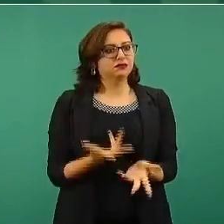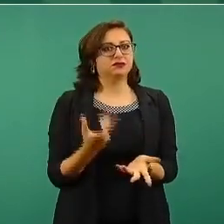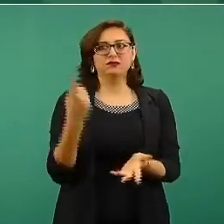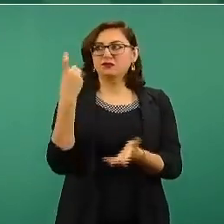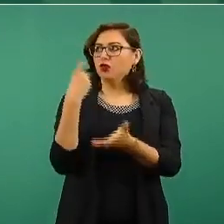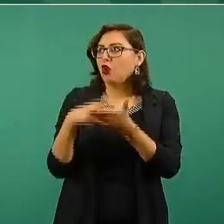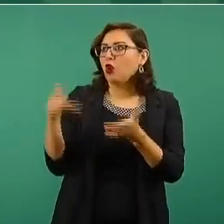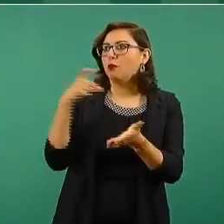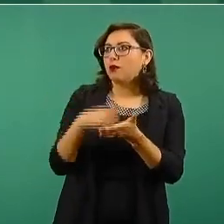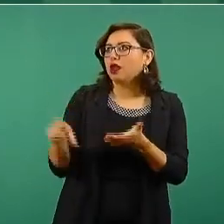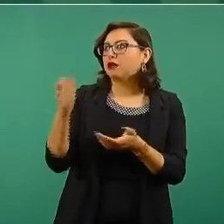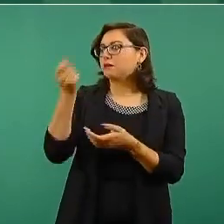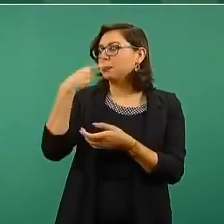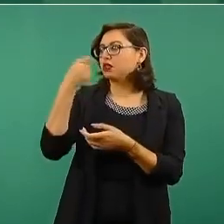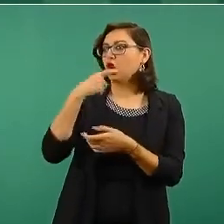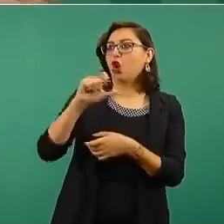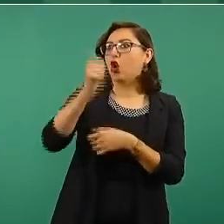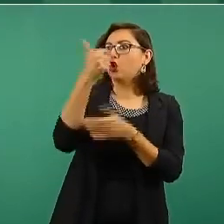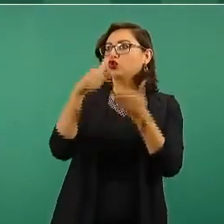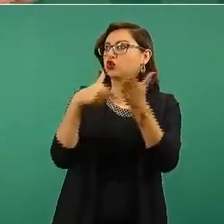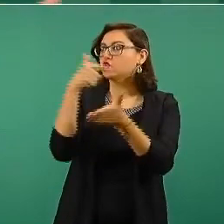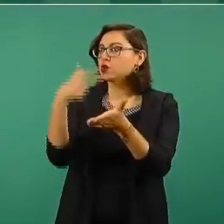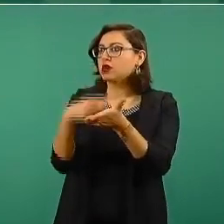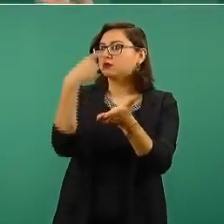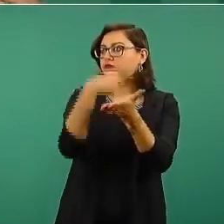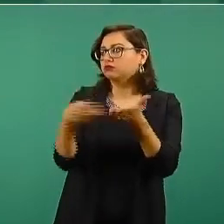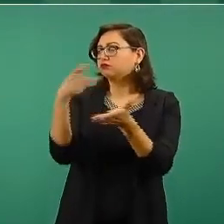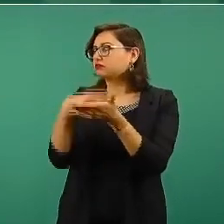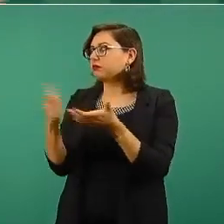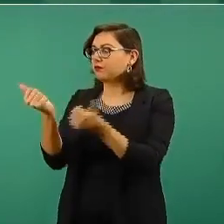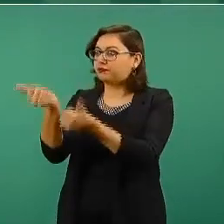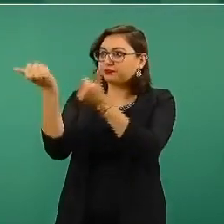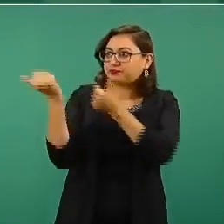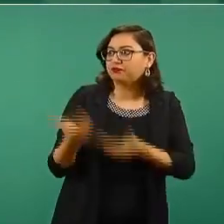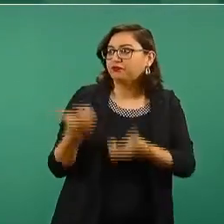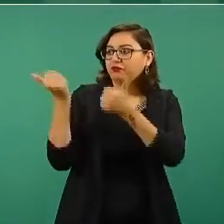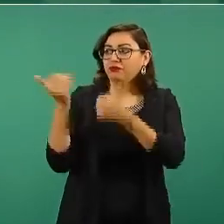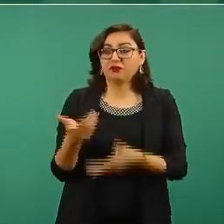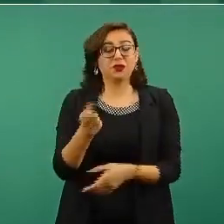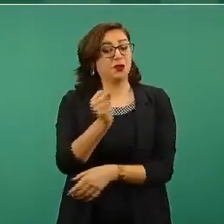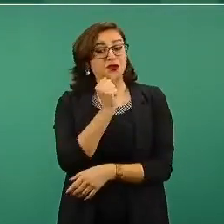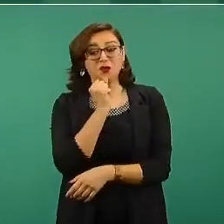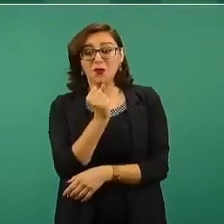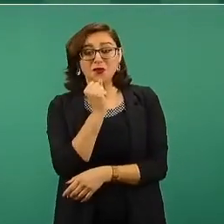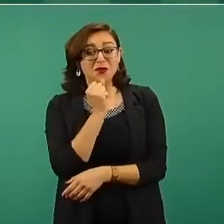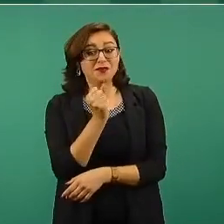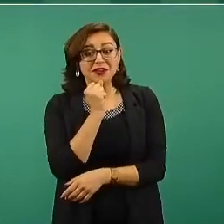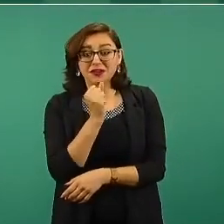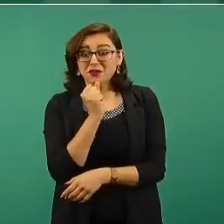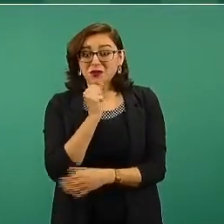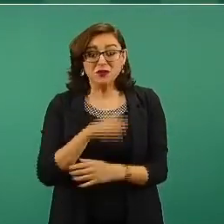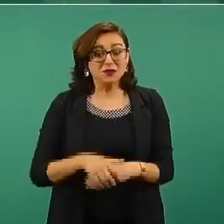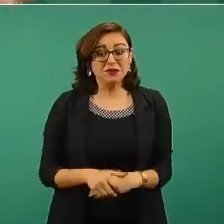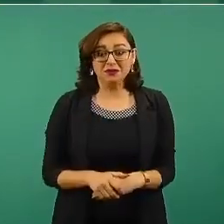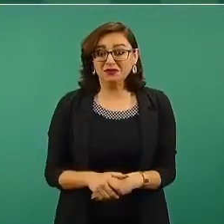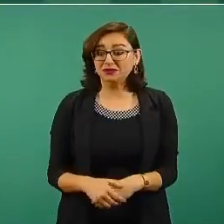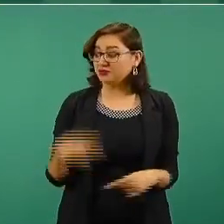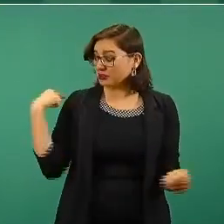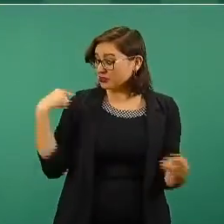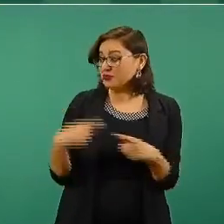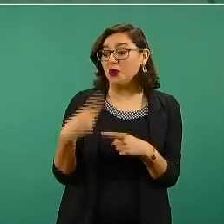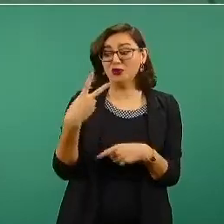adquirir todos los medicamentos en el extranjero, que fue lo que nos propusimos, porque